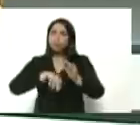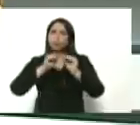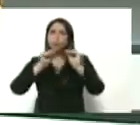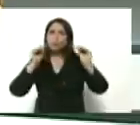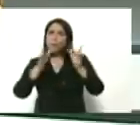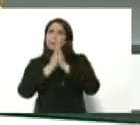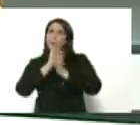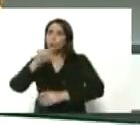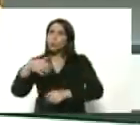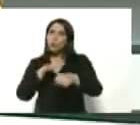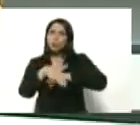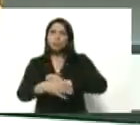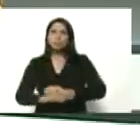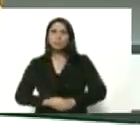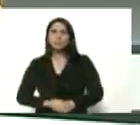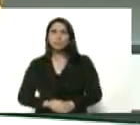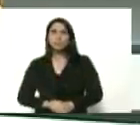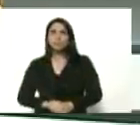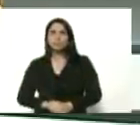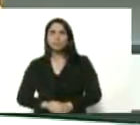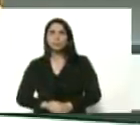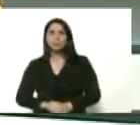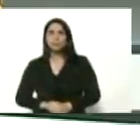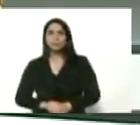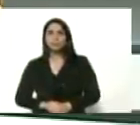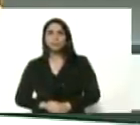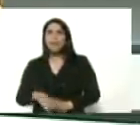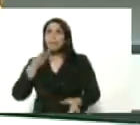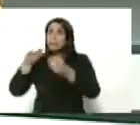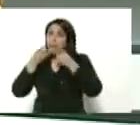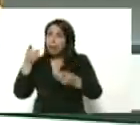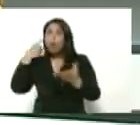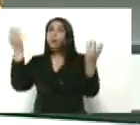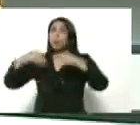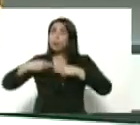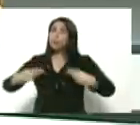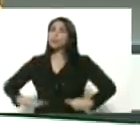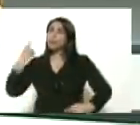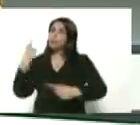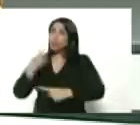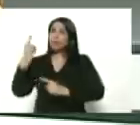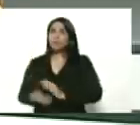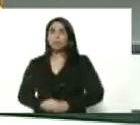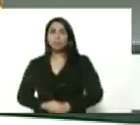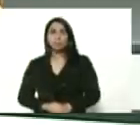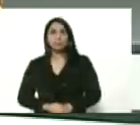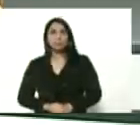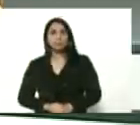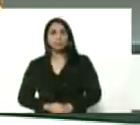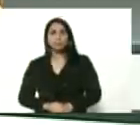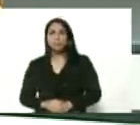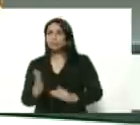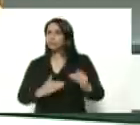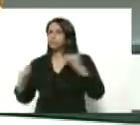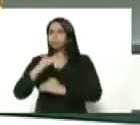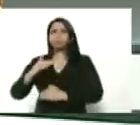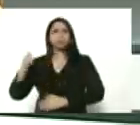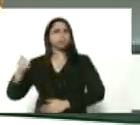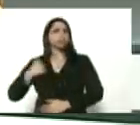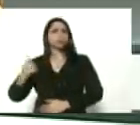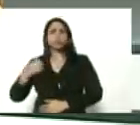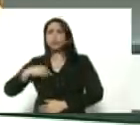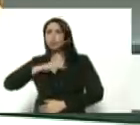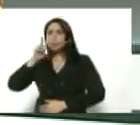Jorge Rodríguez, a diálogo y acuerdo humanitario. Por encima de todo lo que